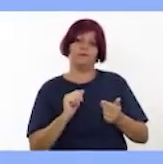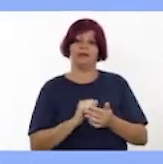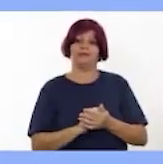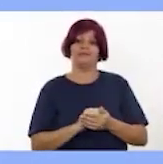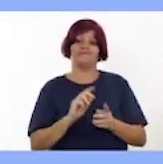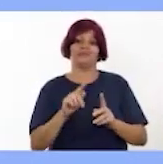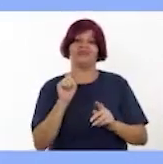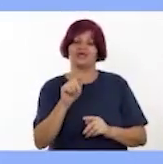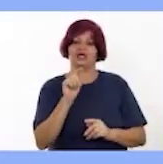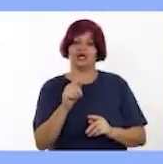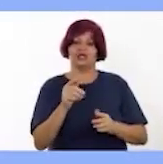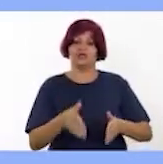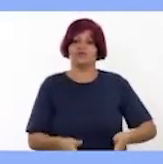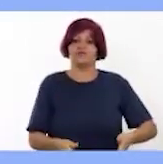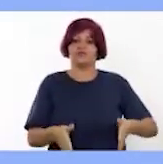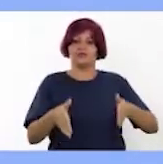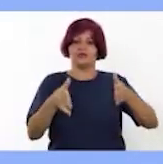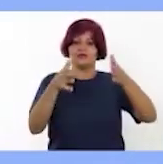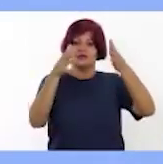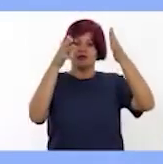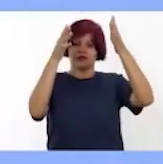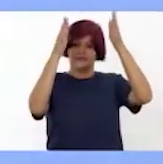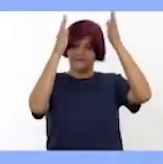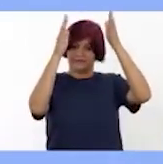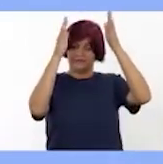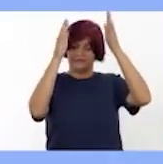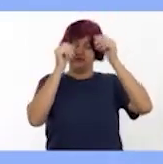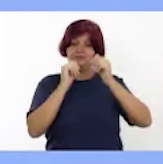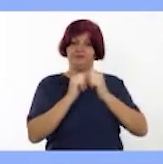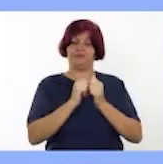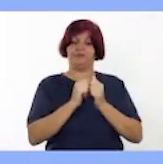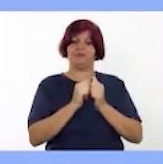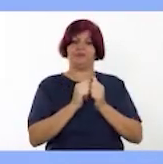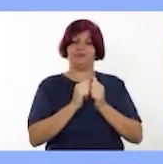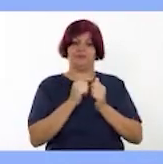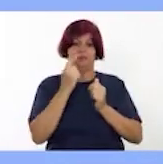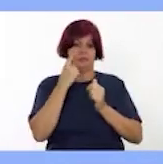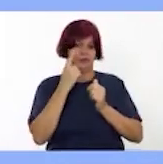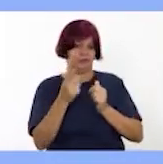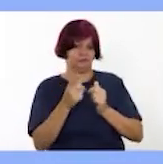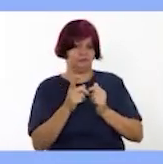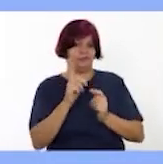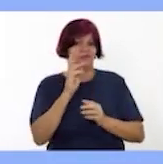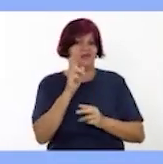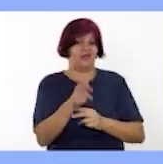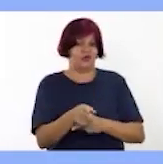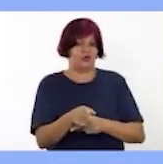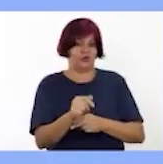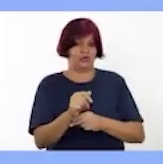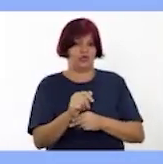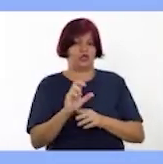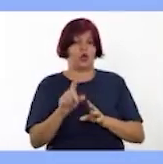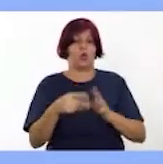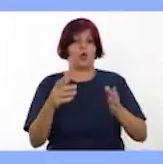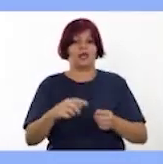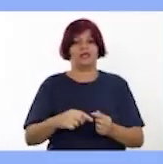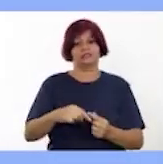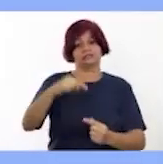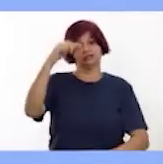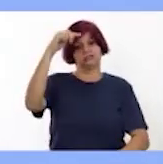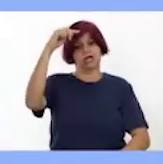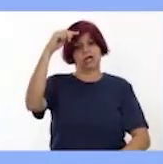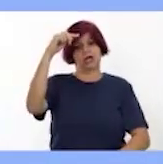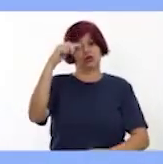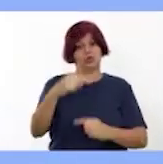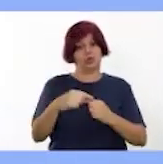porque ahí tienen un edificio en el cual me han indicado de cuál es la altura. Ustedes saben